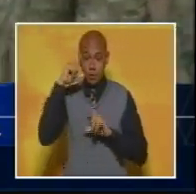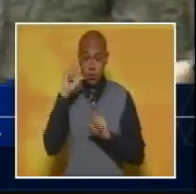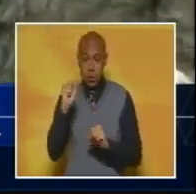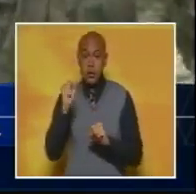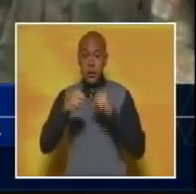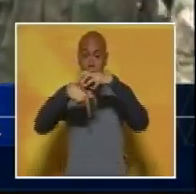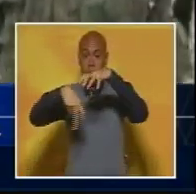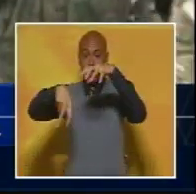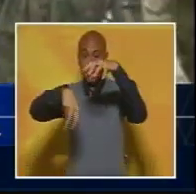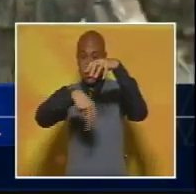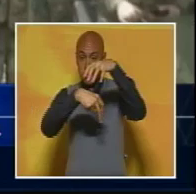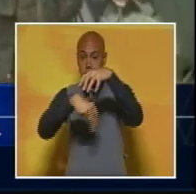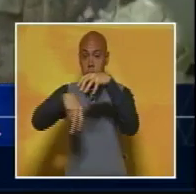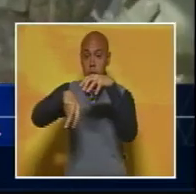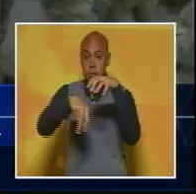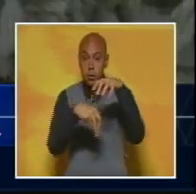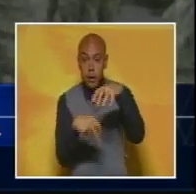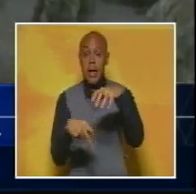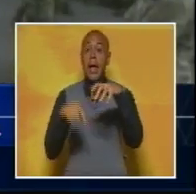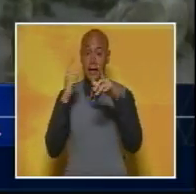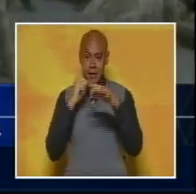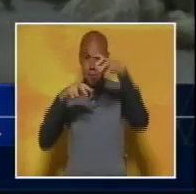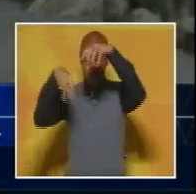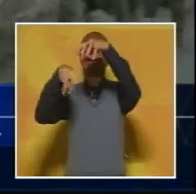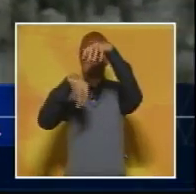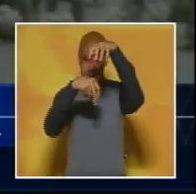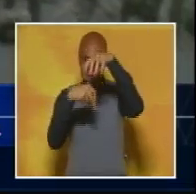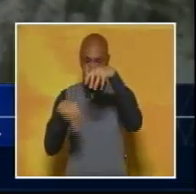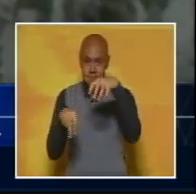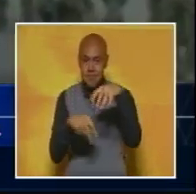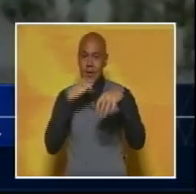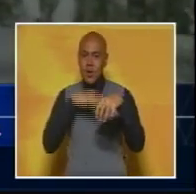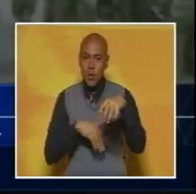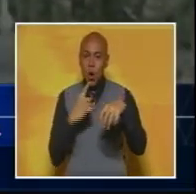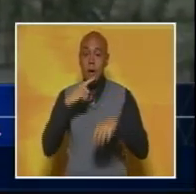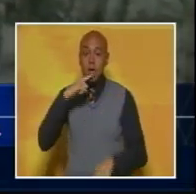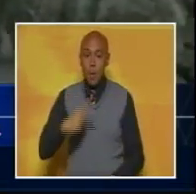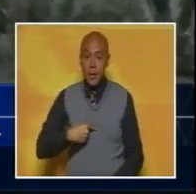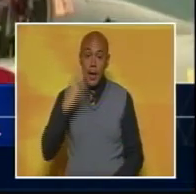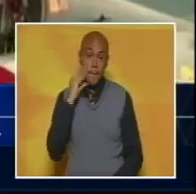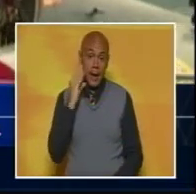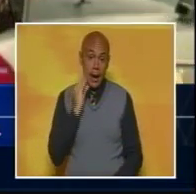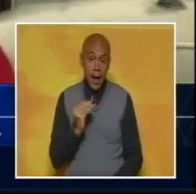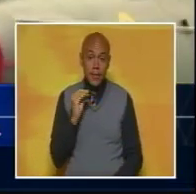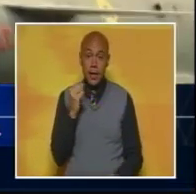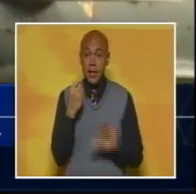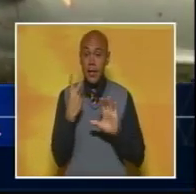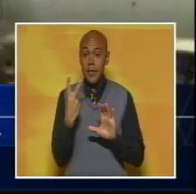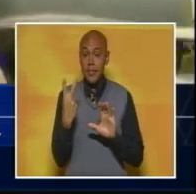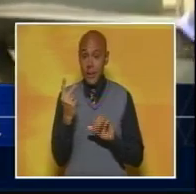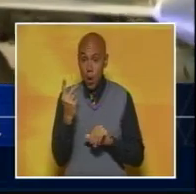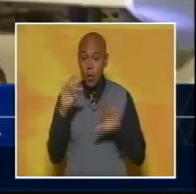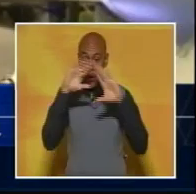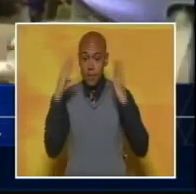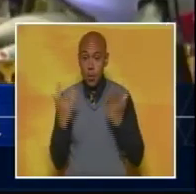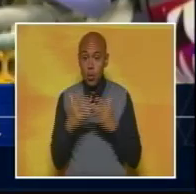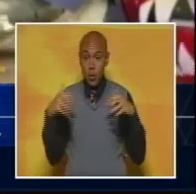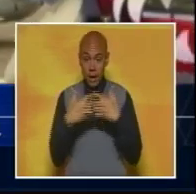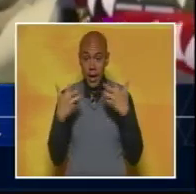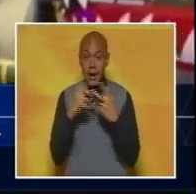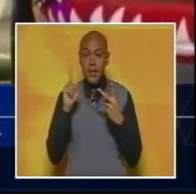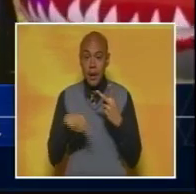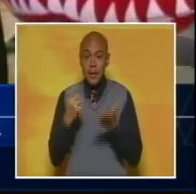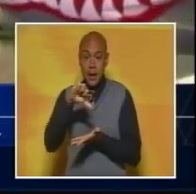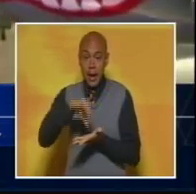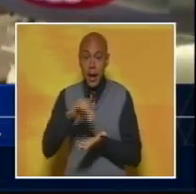paracaidistas norteamericanos de la legendaria unidad que participó en el desembarco a Normandía durante la Segunda Guerra Mundial y enfrentó las guerras del Golfo,